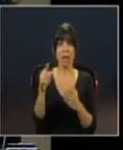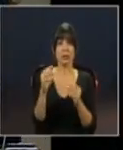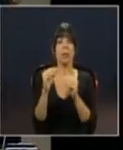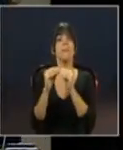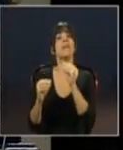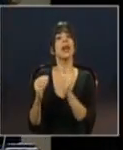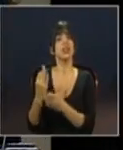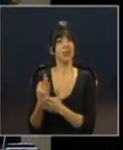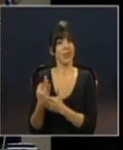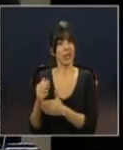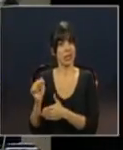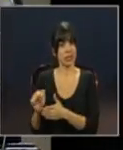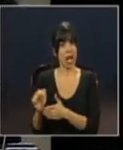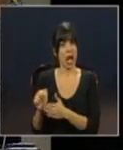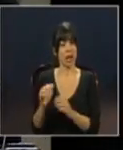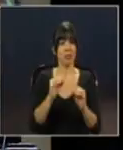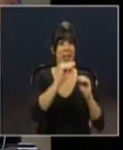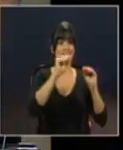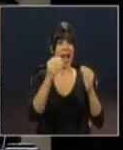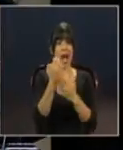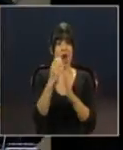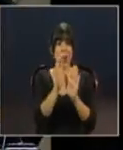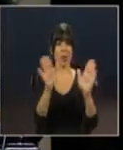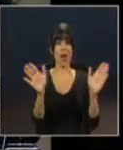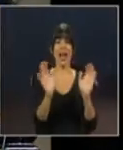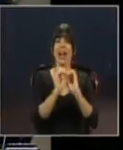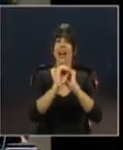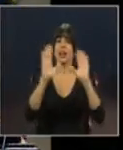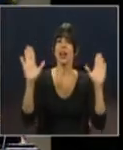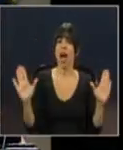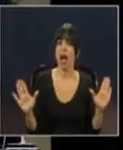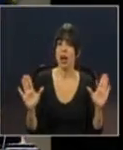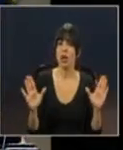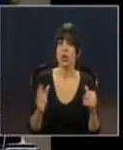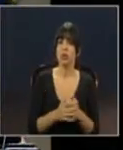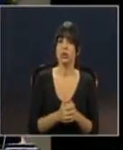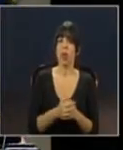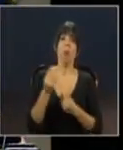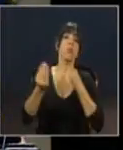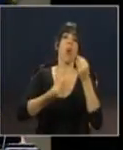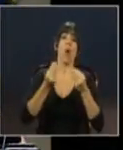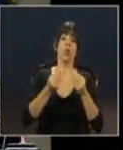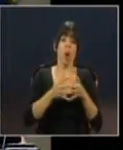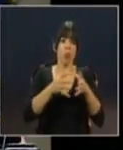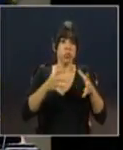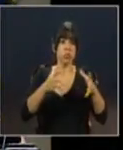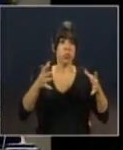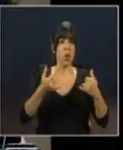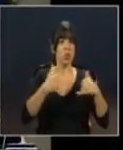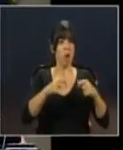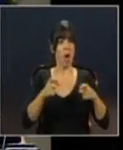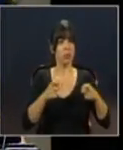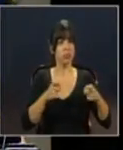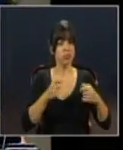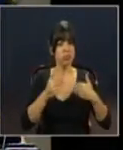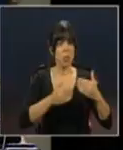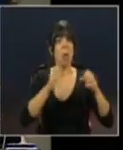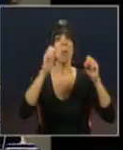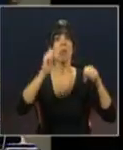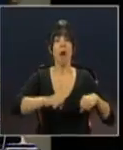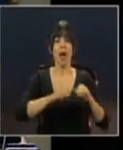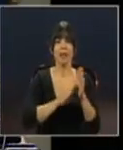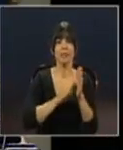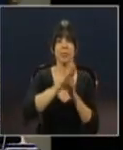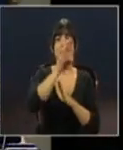del fiscal, absolutamente claros. El crecimiento de la producción, aún moderado, puede acelerarse